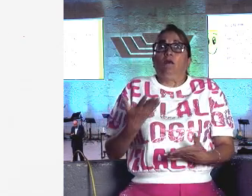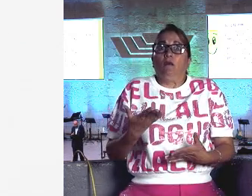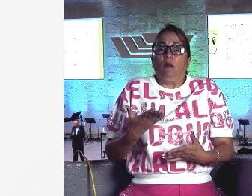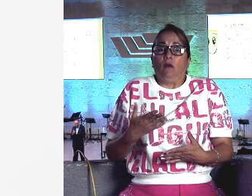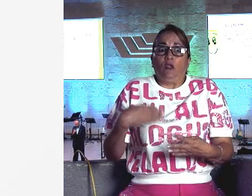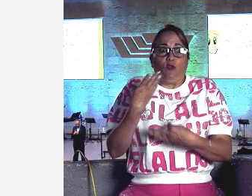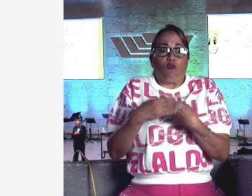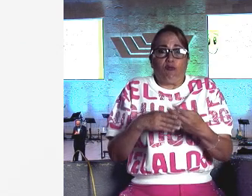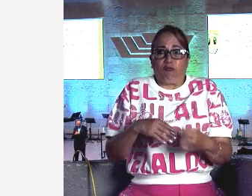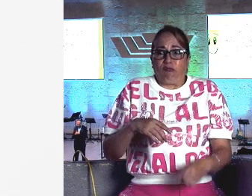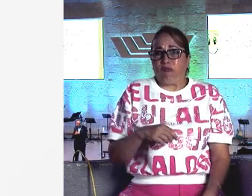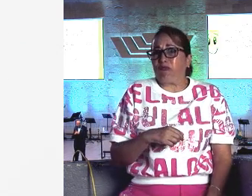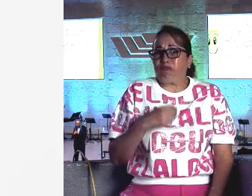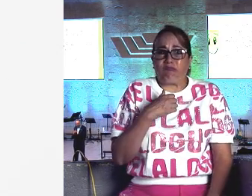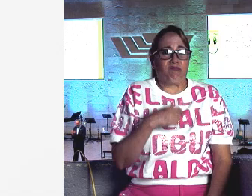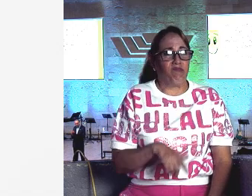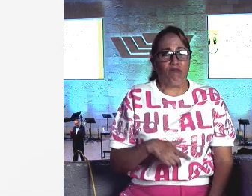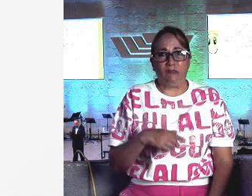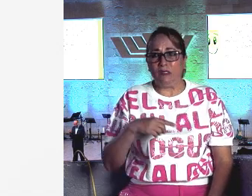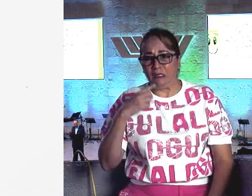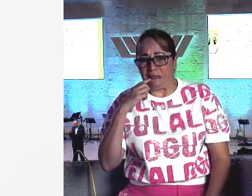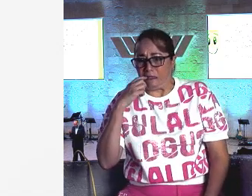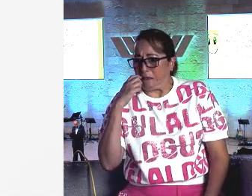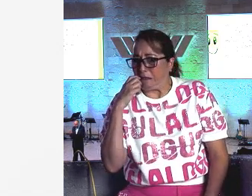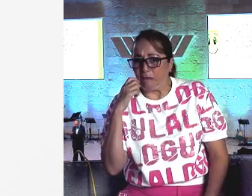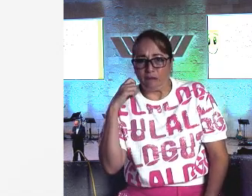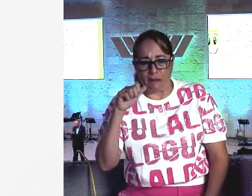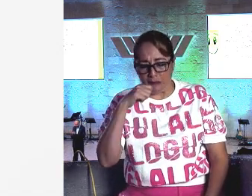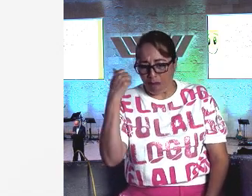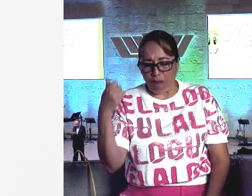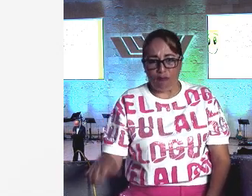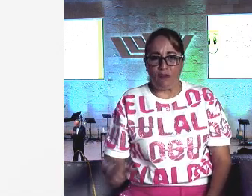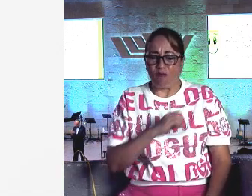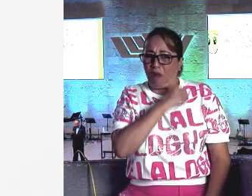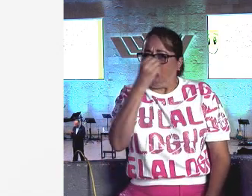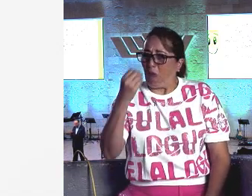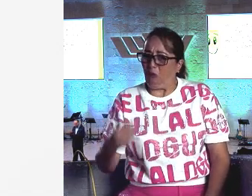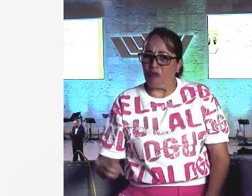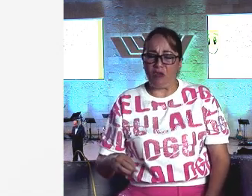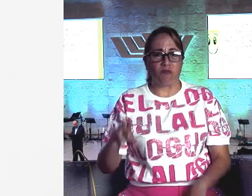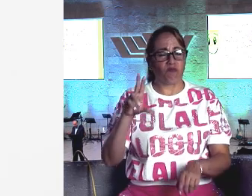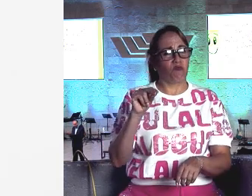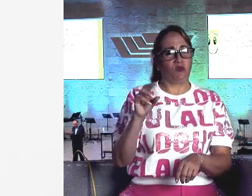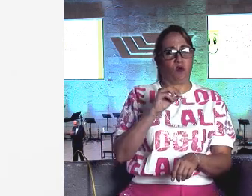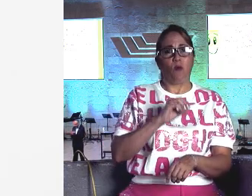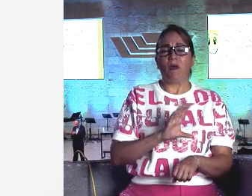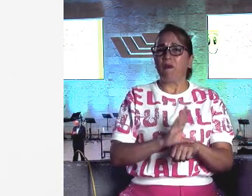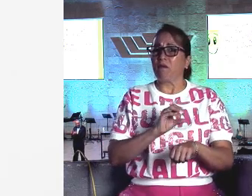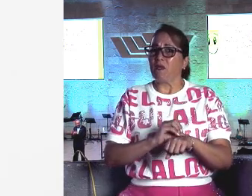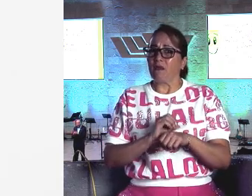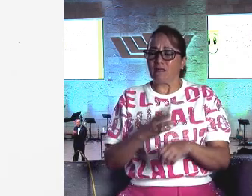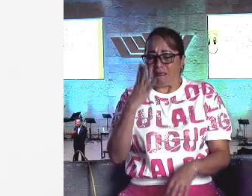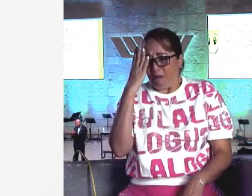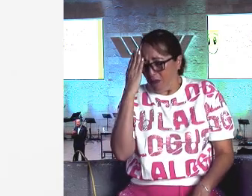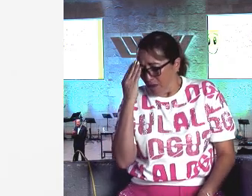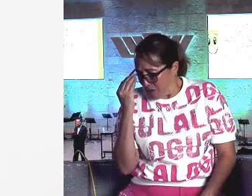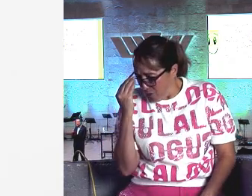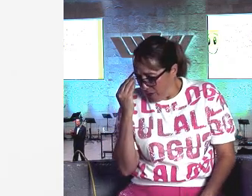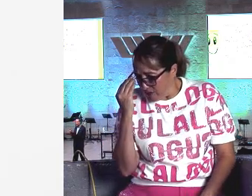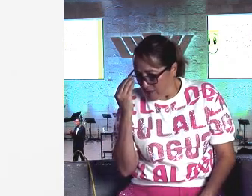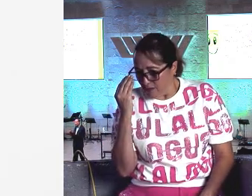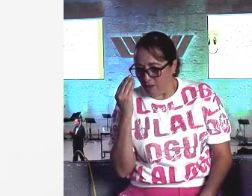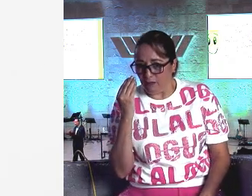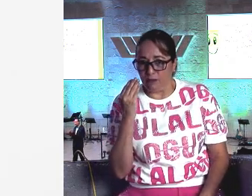odian. Protégeme, rescata mi vida de sus manos. No permitas que me avergüencen, pues yo en ti